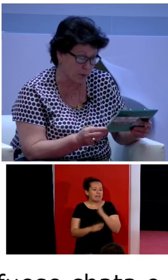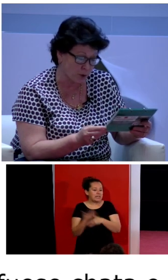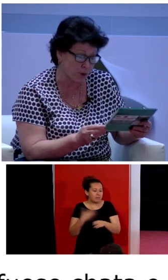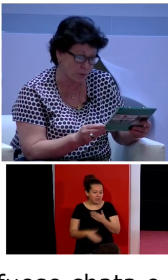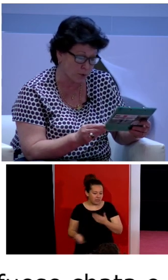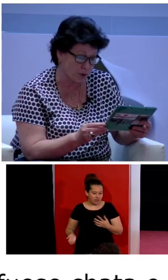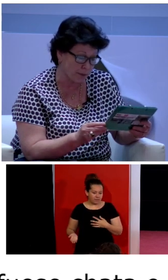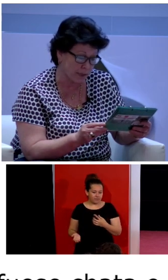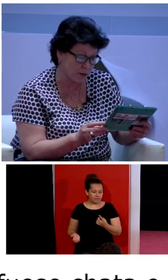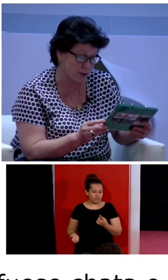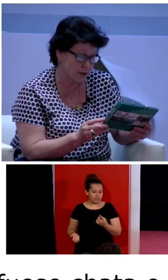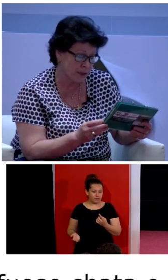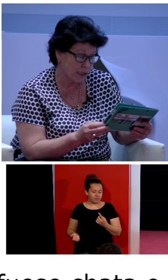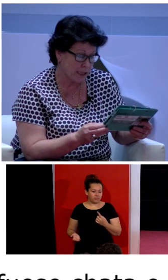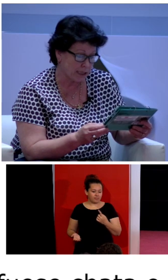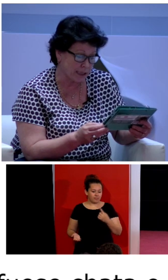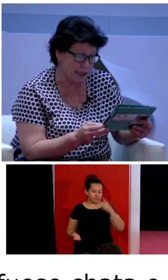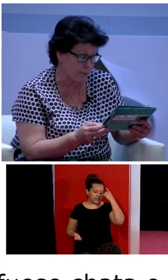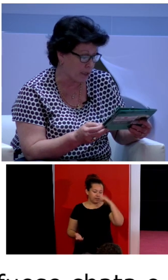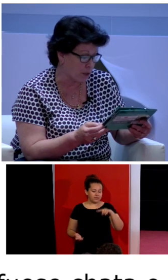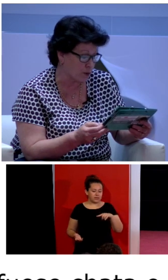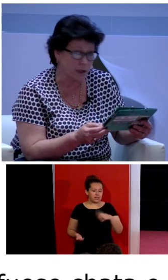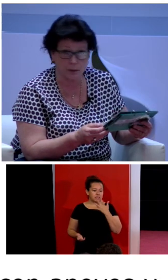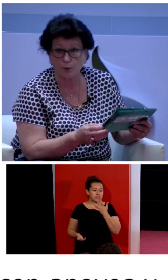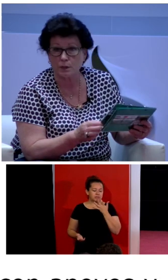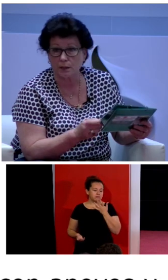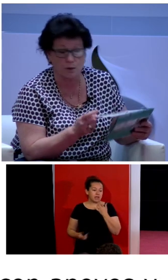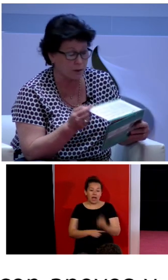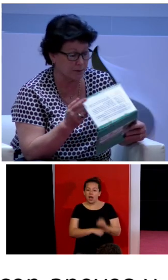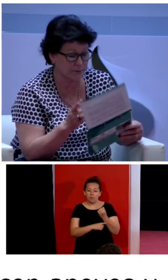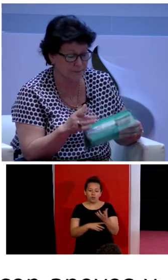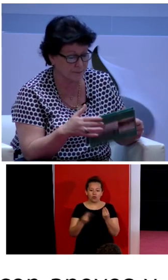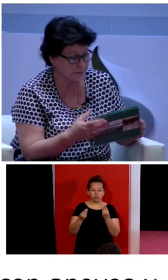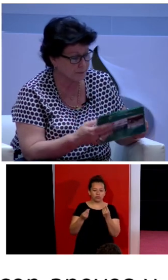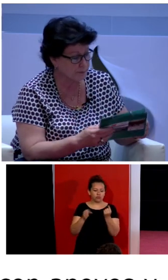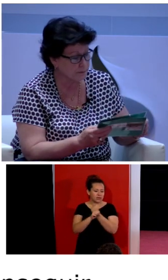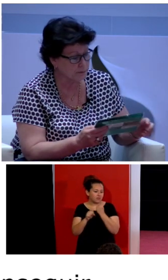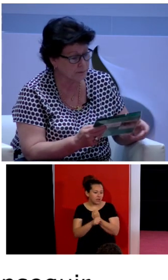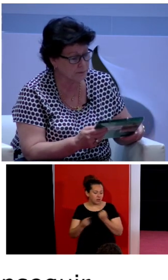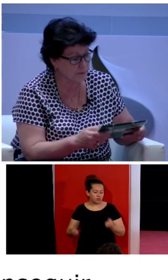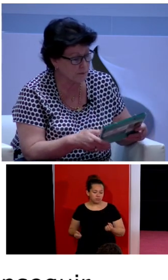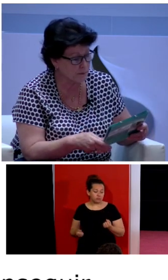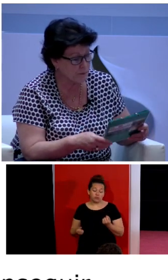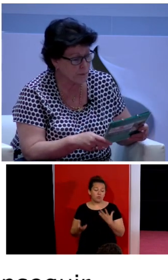con apoyos y con mucho trabajo sería capaz de conseguir muchas cosas.